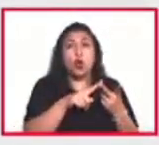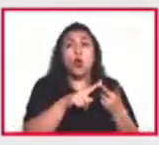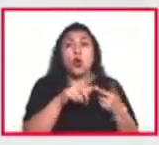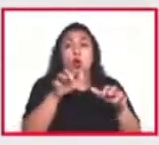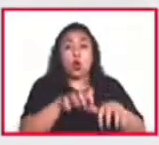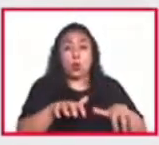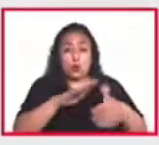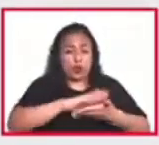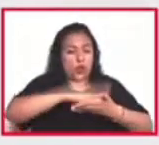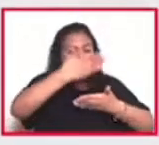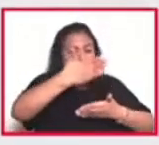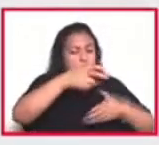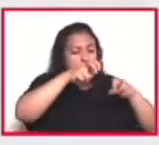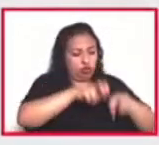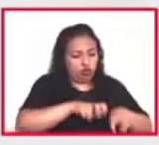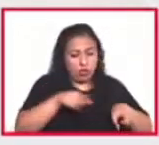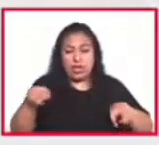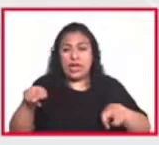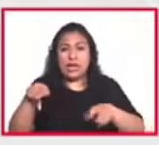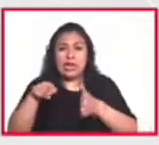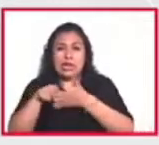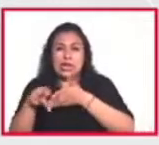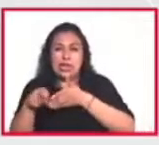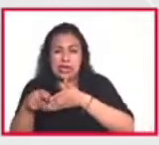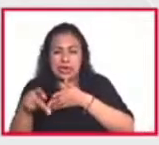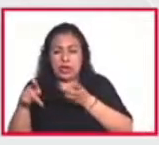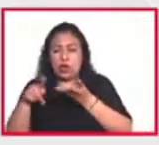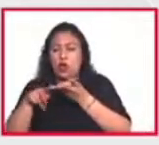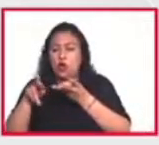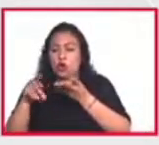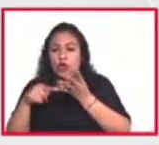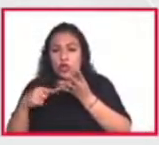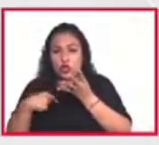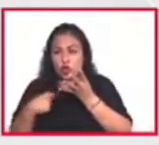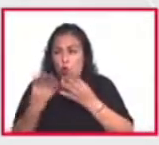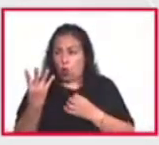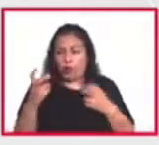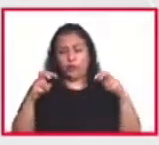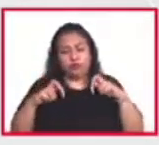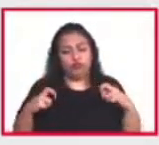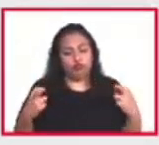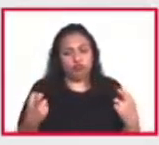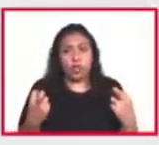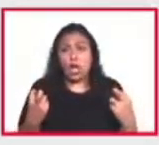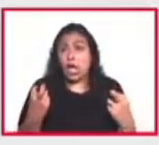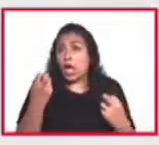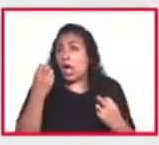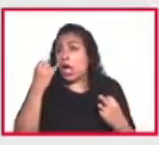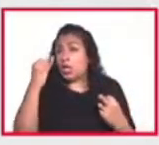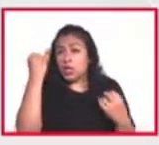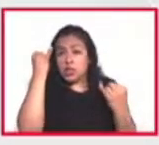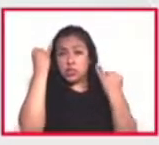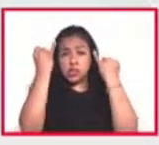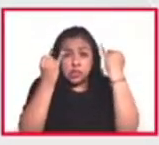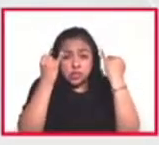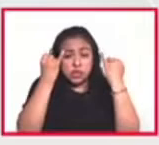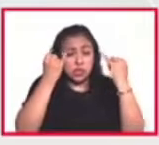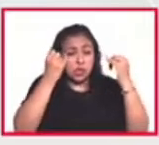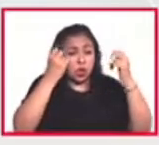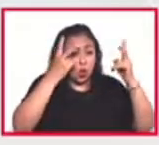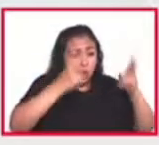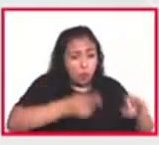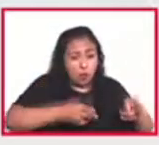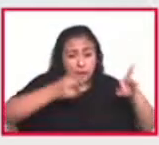abierta, el negro, Rodrigo Prieto y yo, los 4. Y así se inventó toda la película cuadro por cuadro. O sea, se leía el